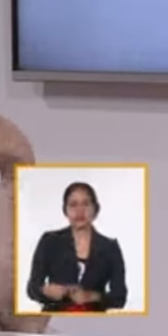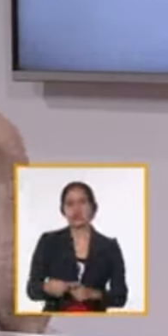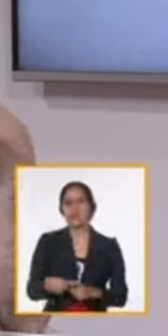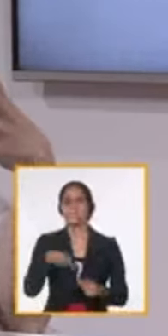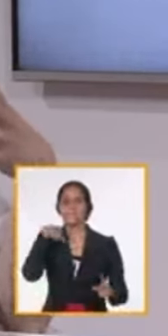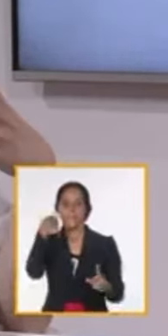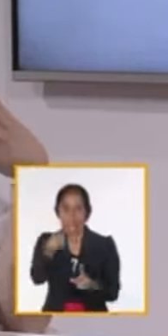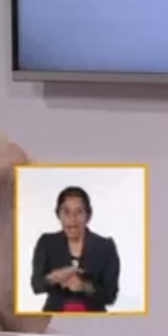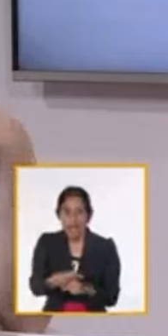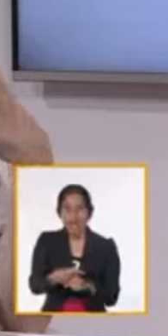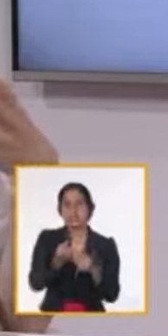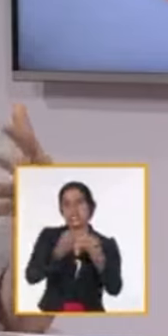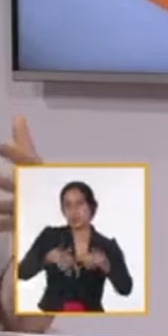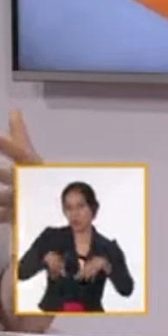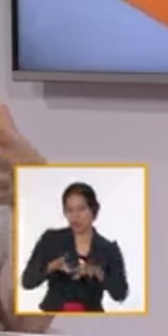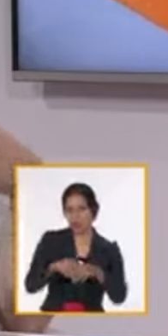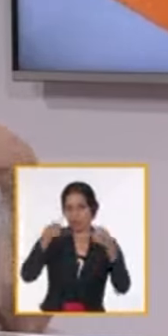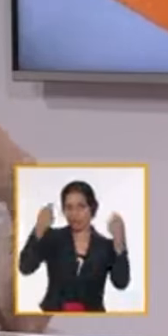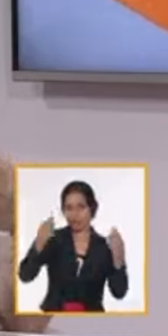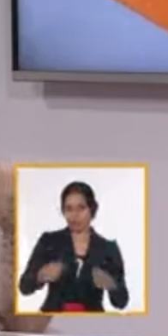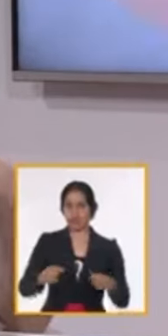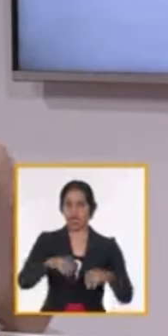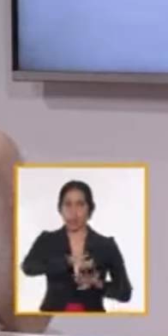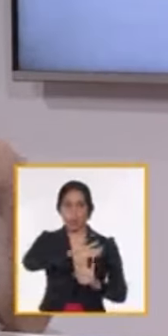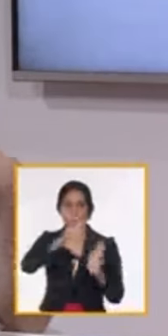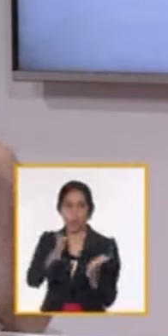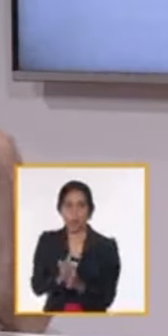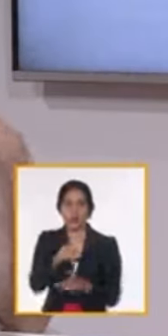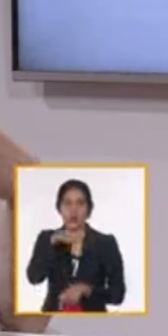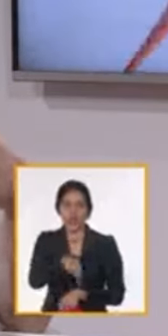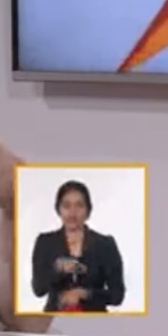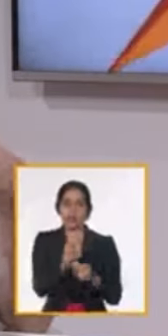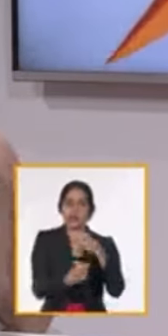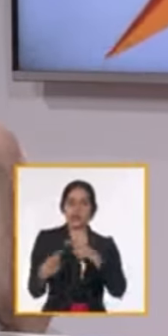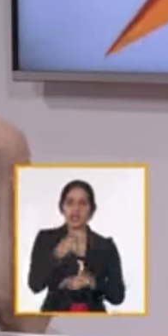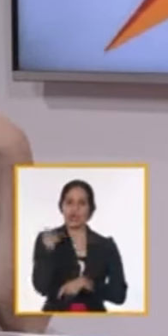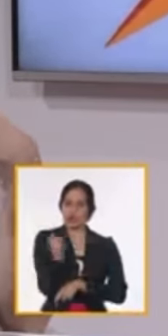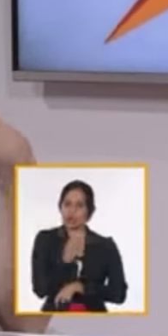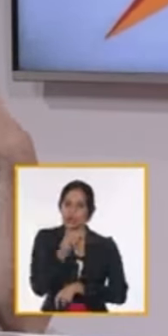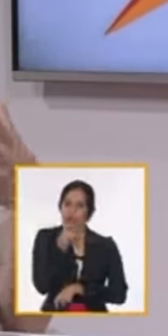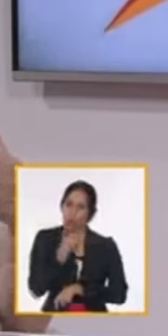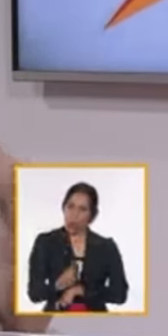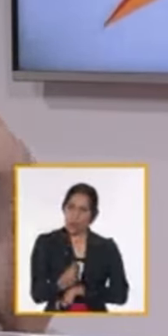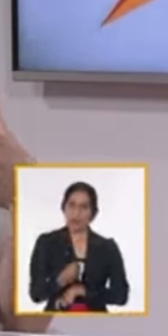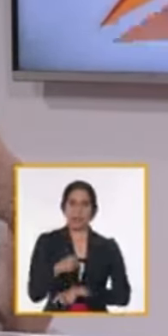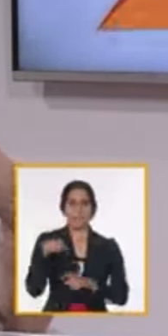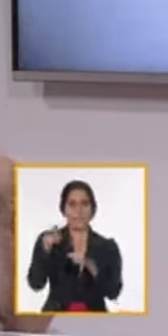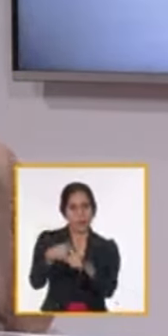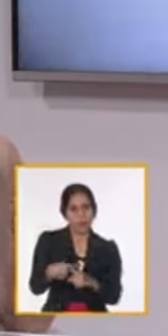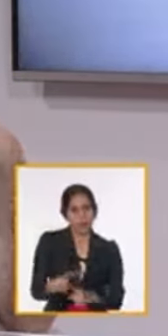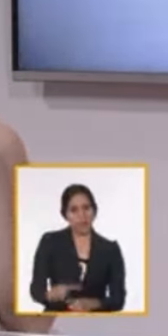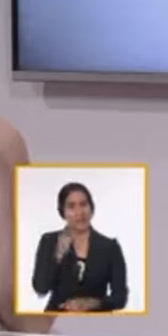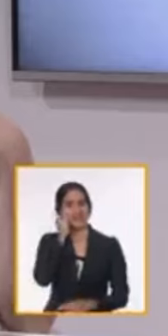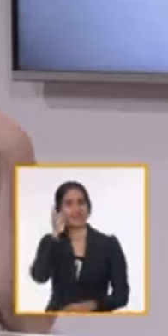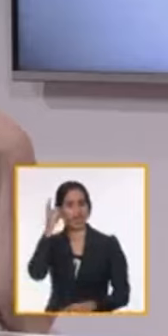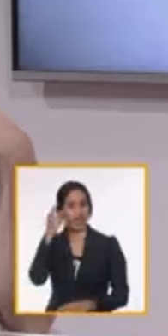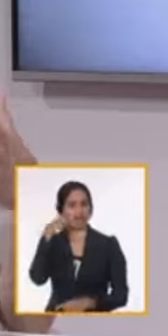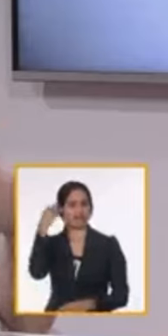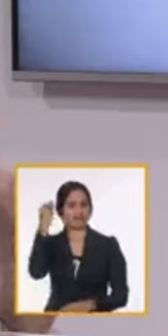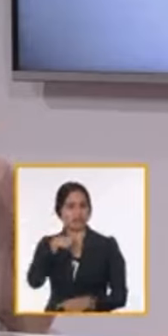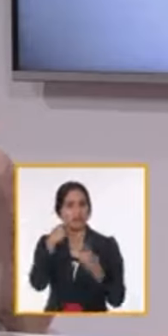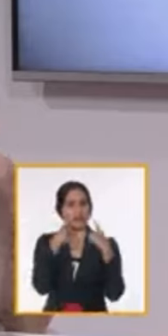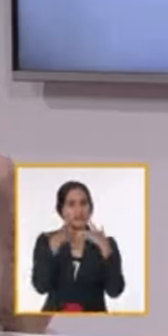del mundo. Y esto nos motiva a los estudiantes y a las personas de conciencia para